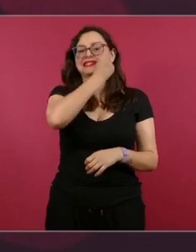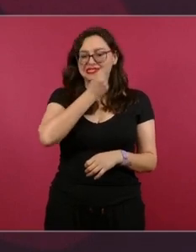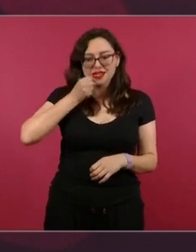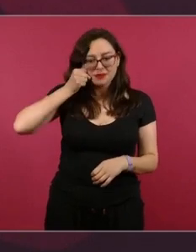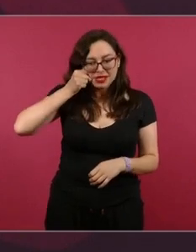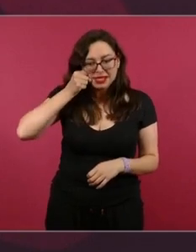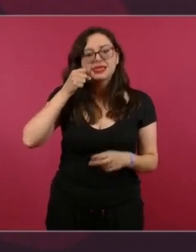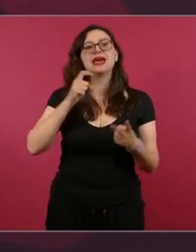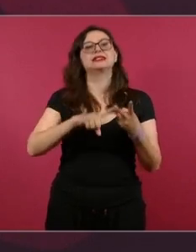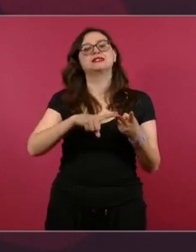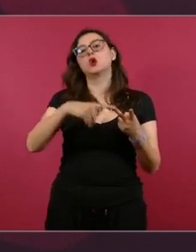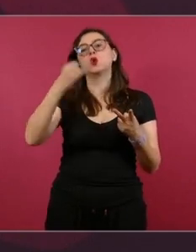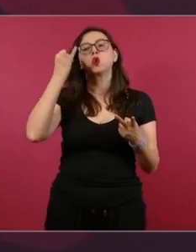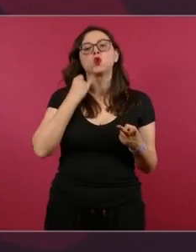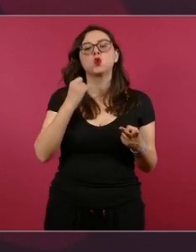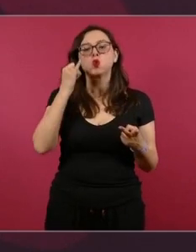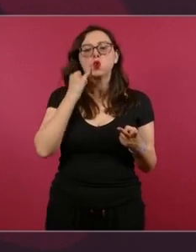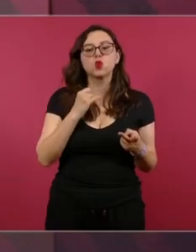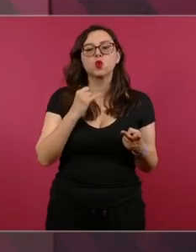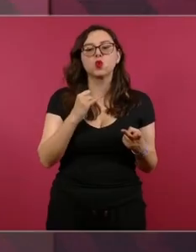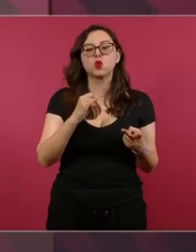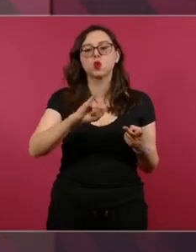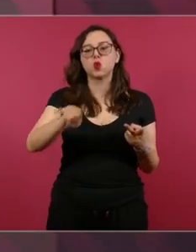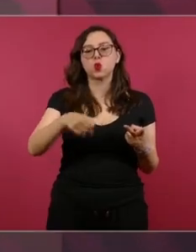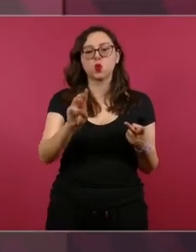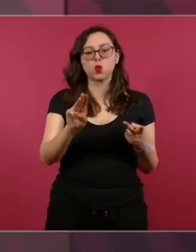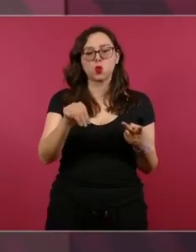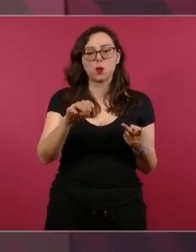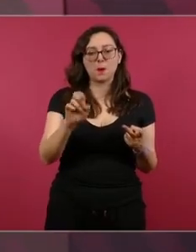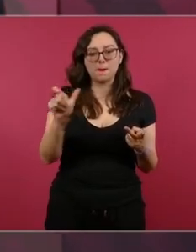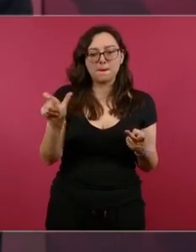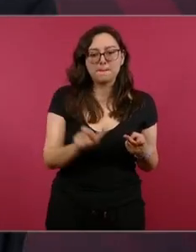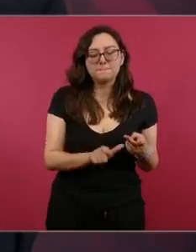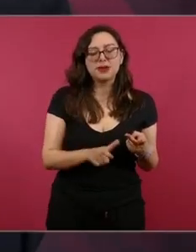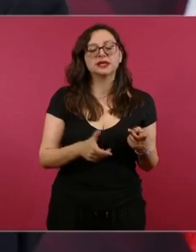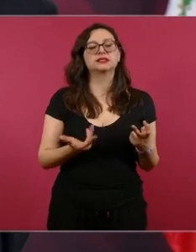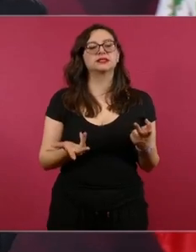jugos, no sé si… Jumex.